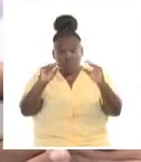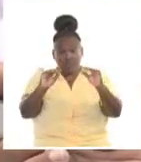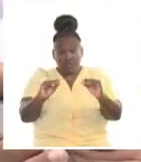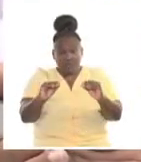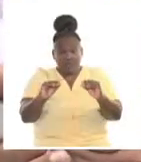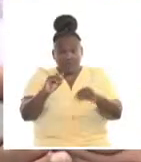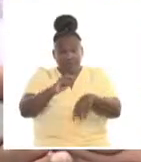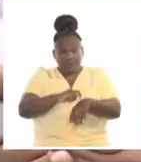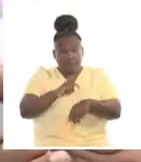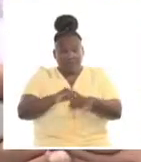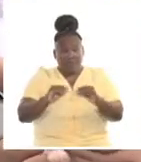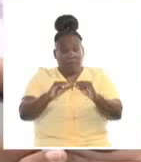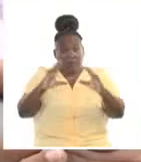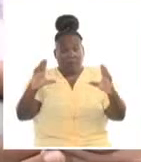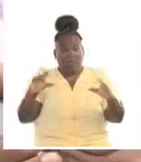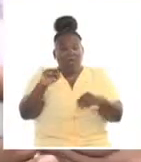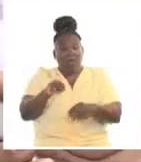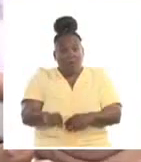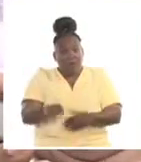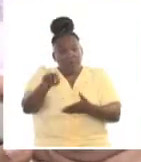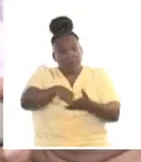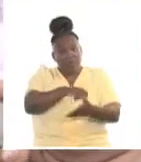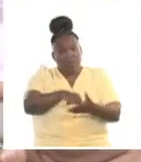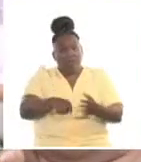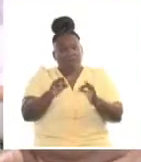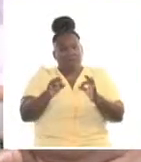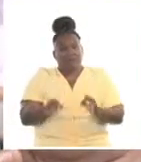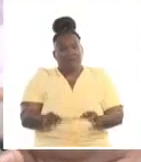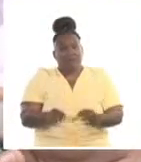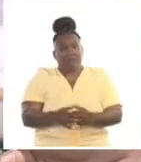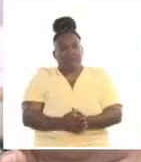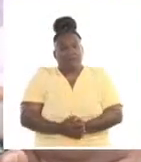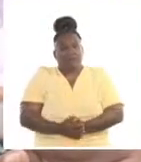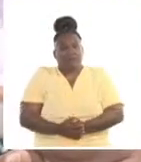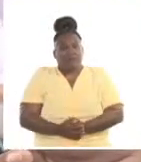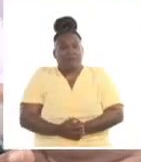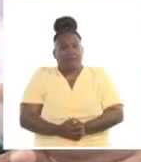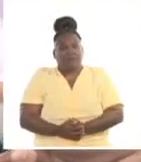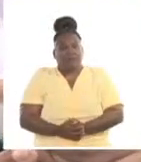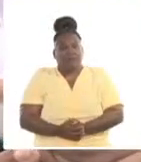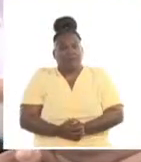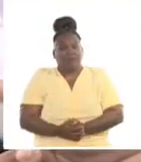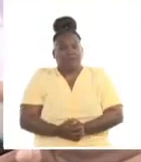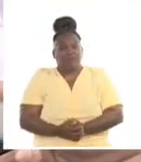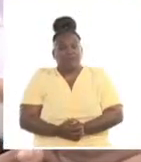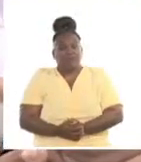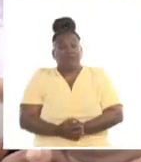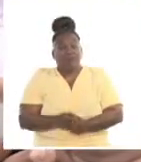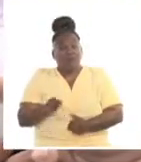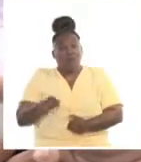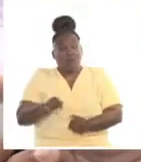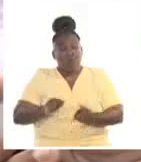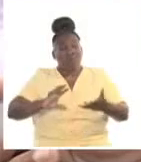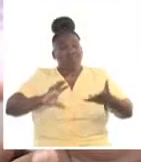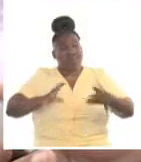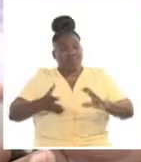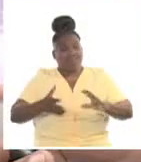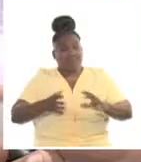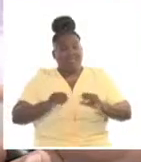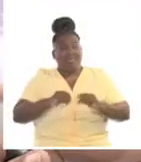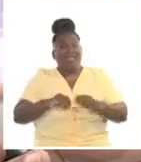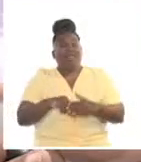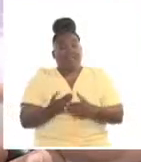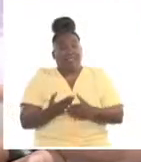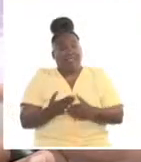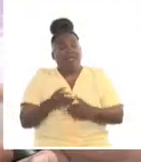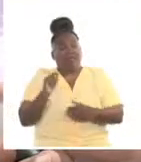horario de la madrugada. Esa es la condición que tenemos para el día de hoy, Bernardo. Realmente la situación del día de hoy va a ser una situación complicada durante todo el día. Empezamos a afectar